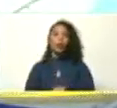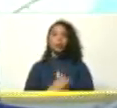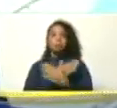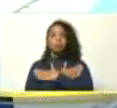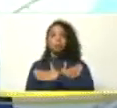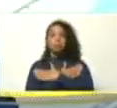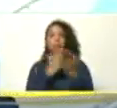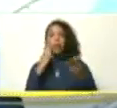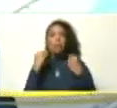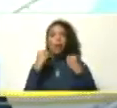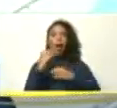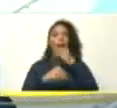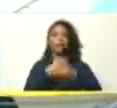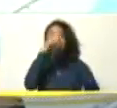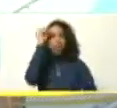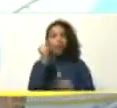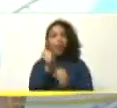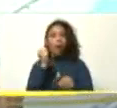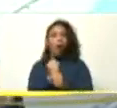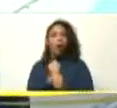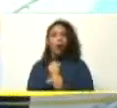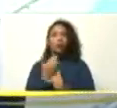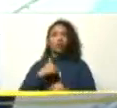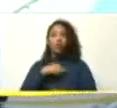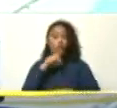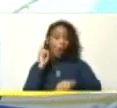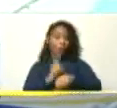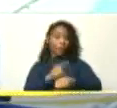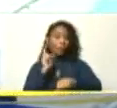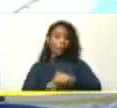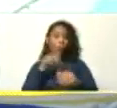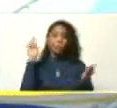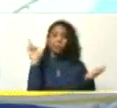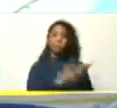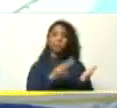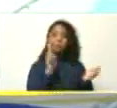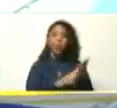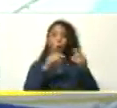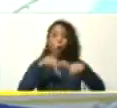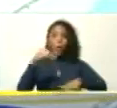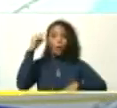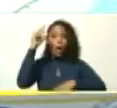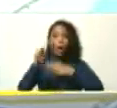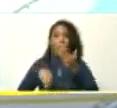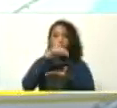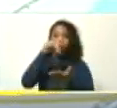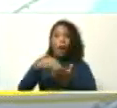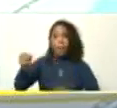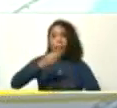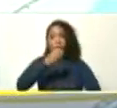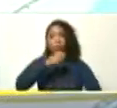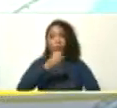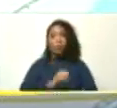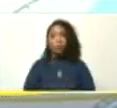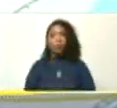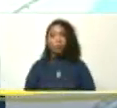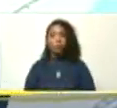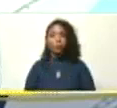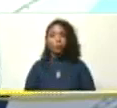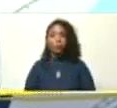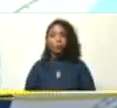y prestos para hacerlo. Así que, bueno, estamos en tiempo real hoy Día Nacional del Periodismo,